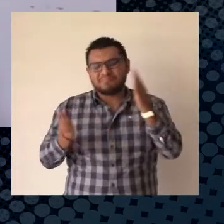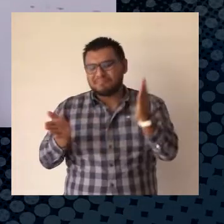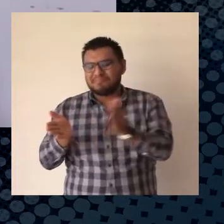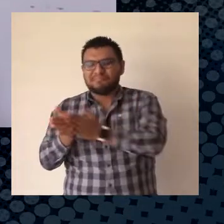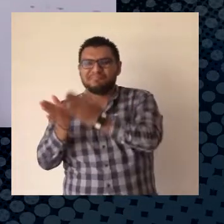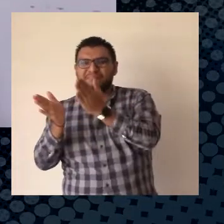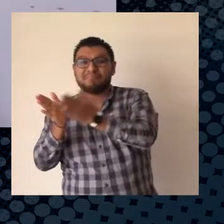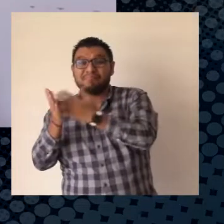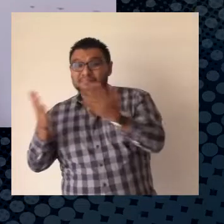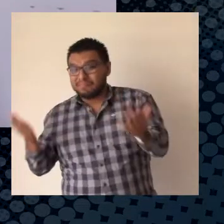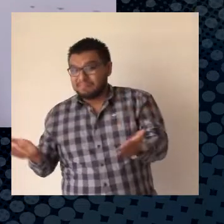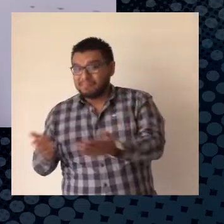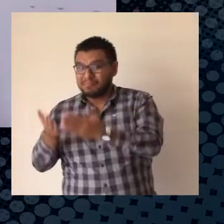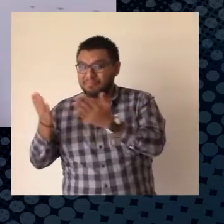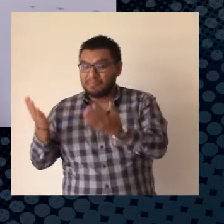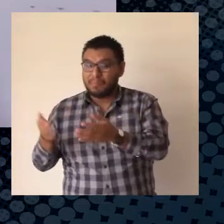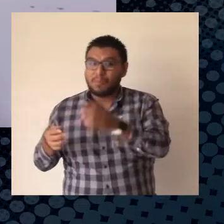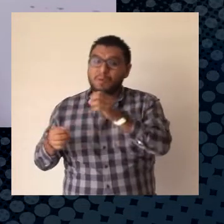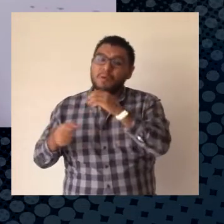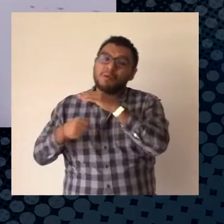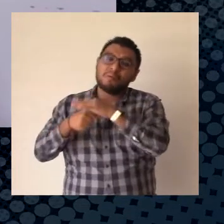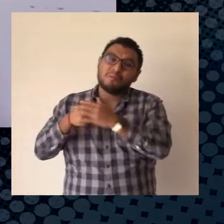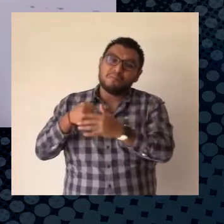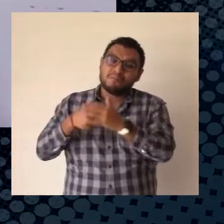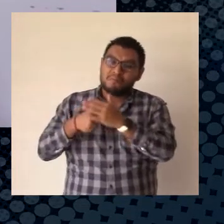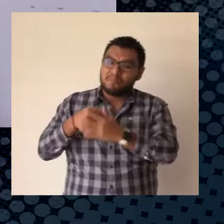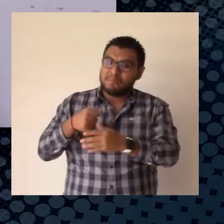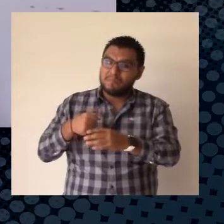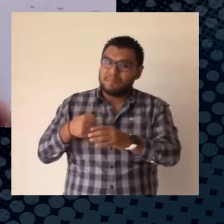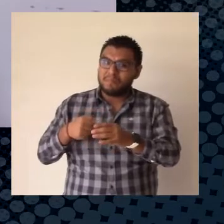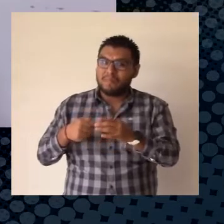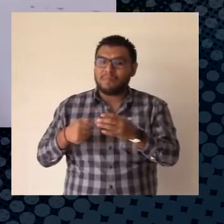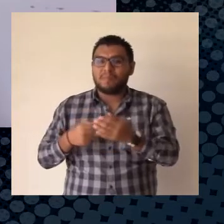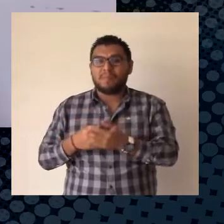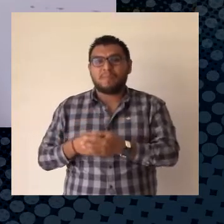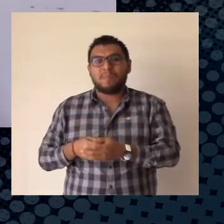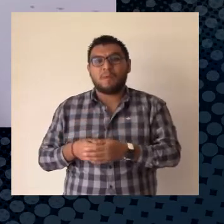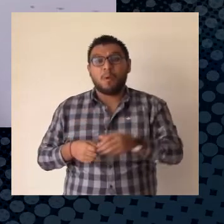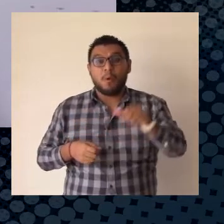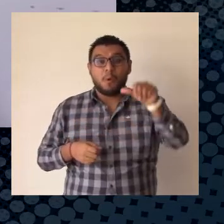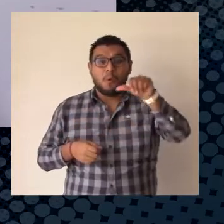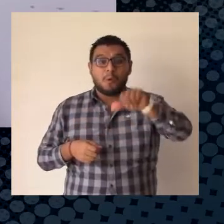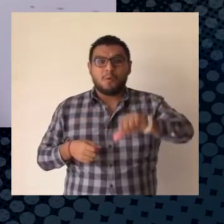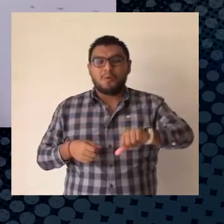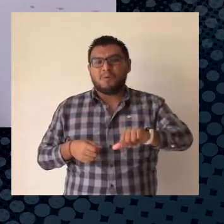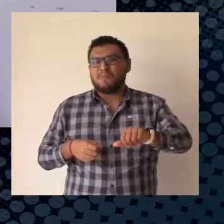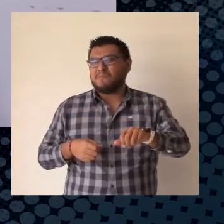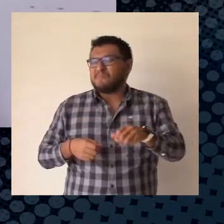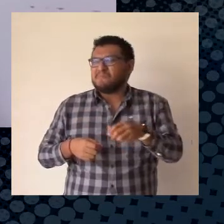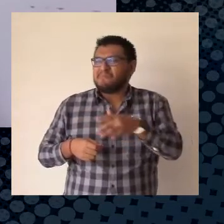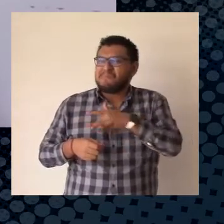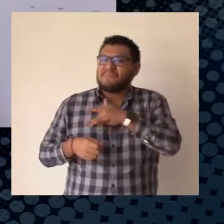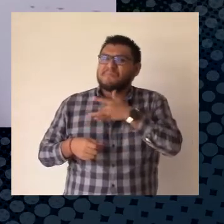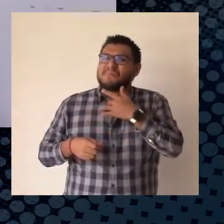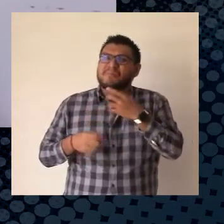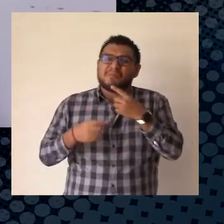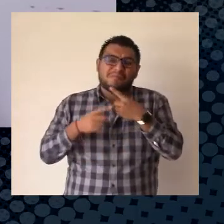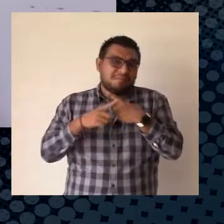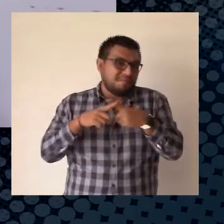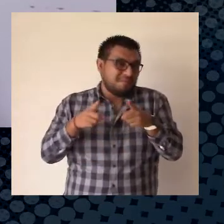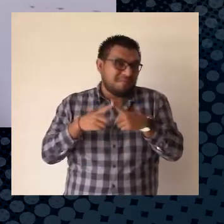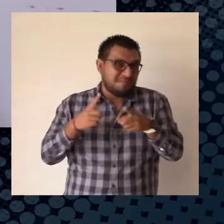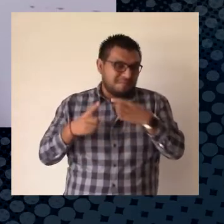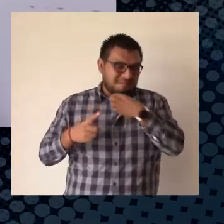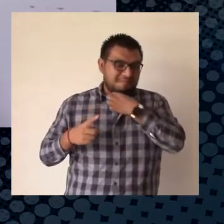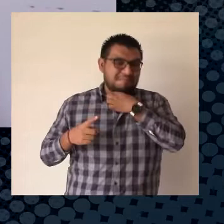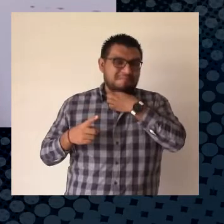exhorta o nos consuela a media semana. Hoy me siento un poco raro, no traigo corbata, pero